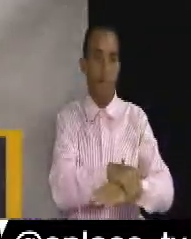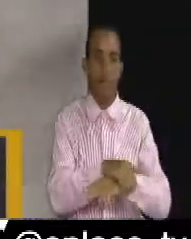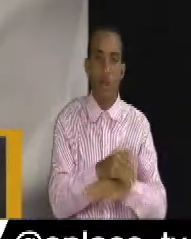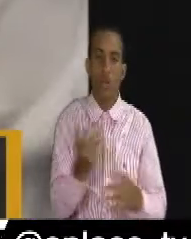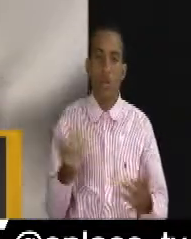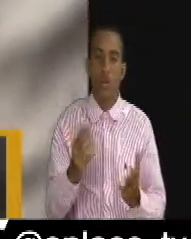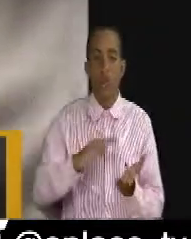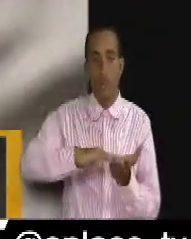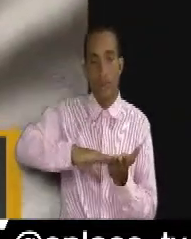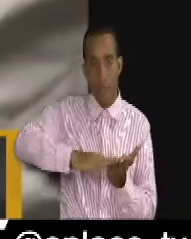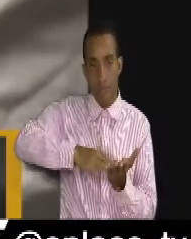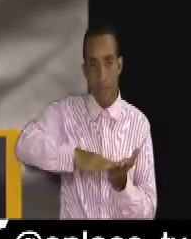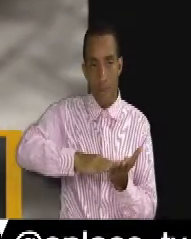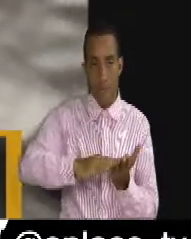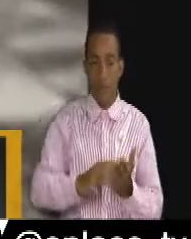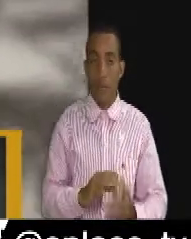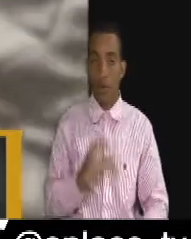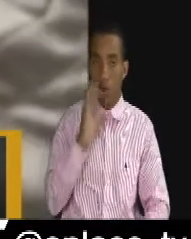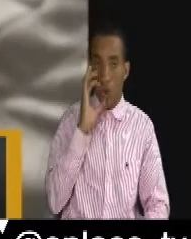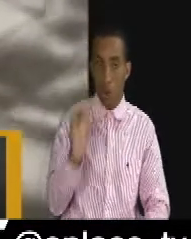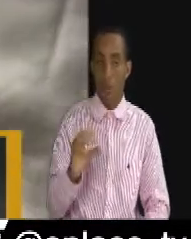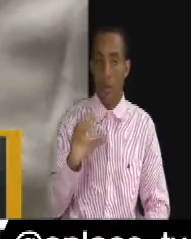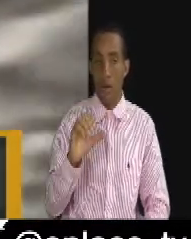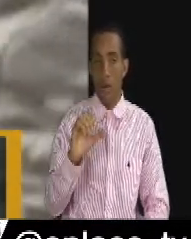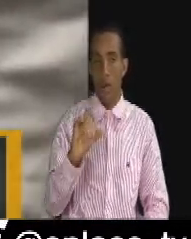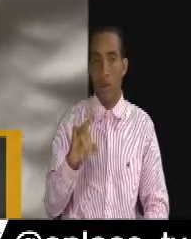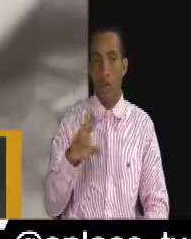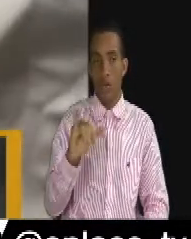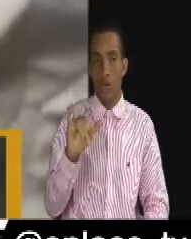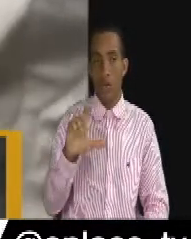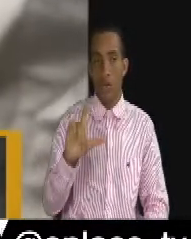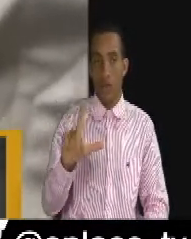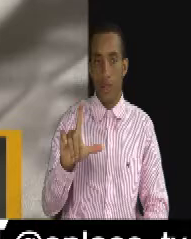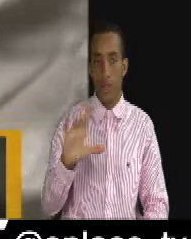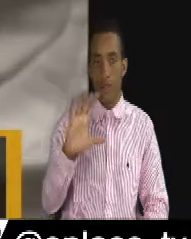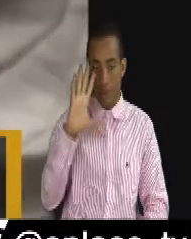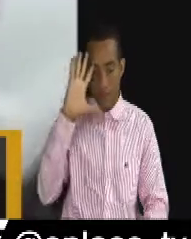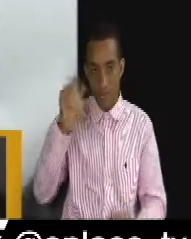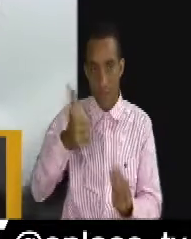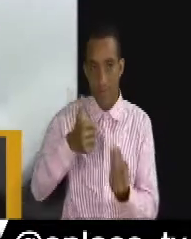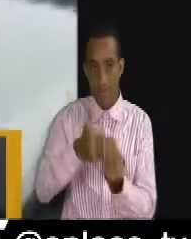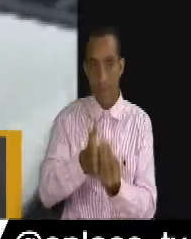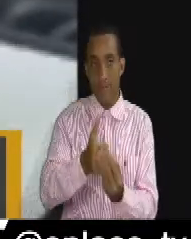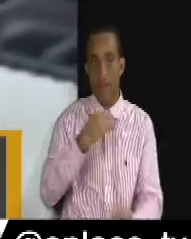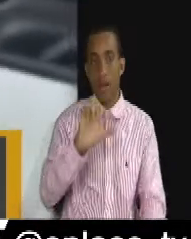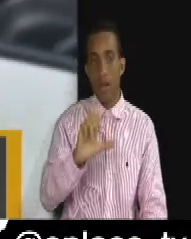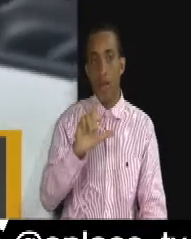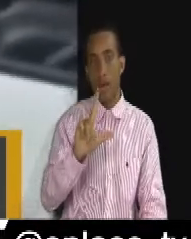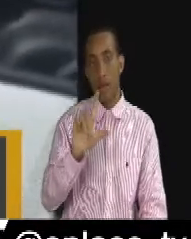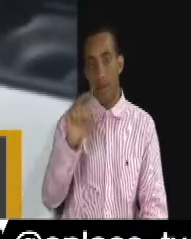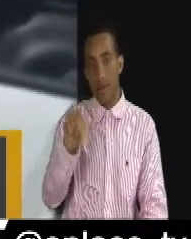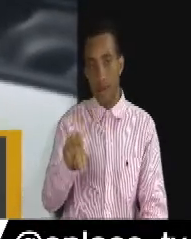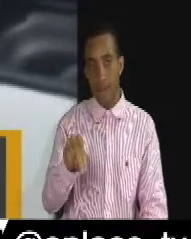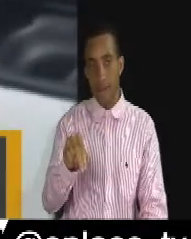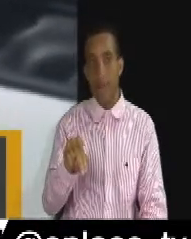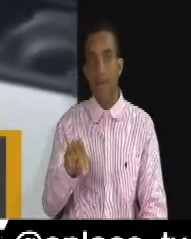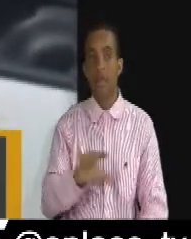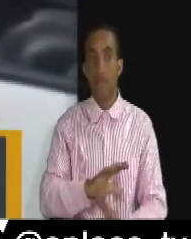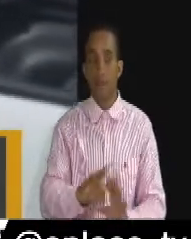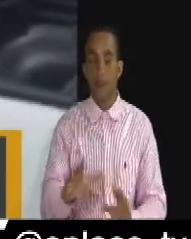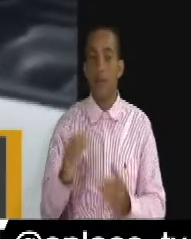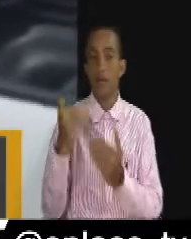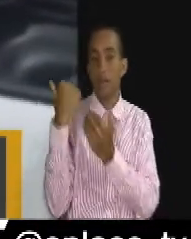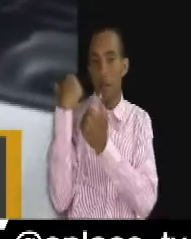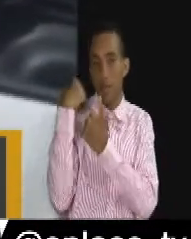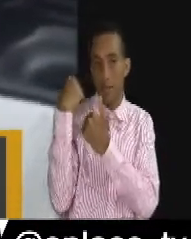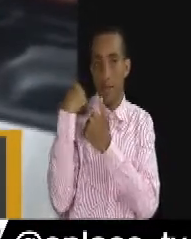Blanca, Santander, a alias Uriel, presunto cabecilla del ELN. El detenido, según las autoridades, será el encargado de realizar